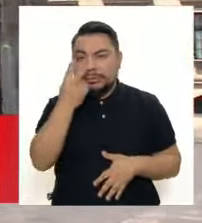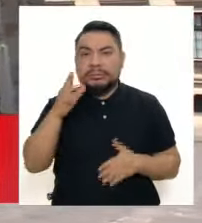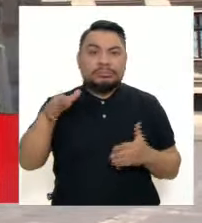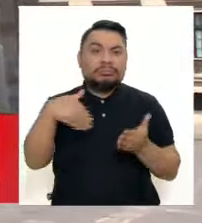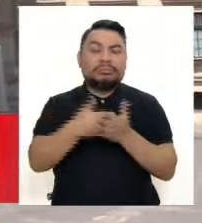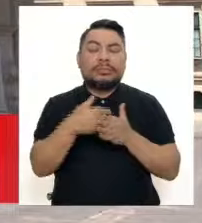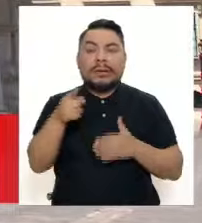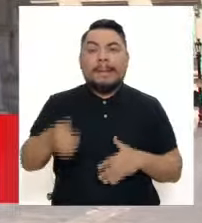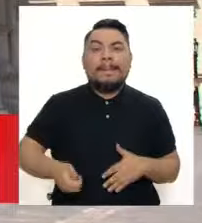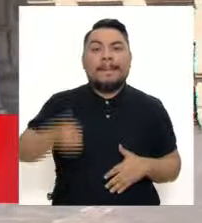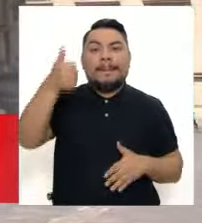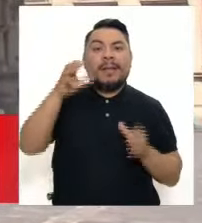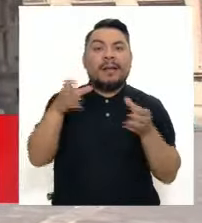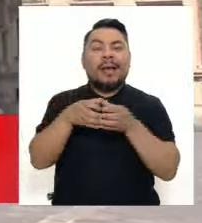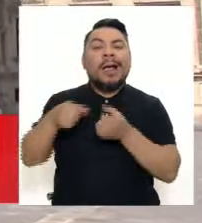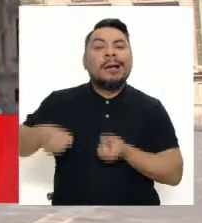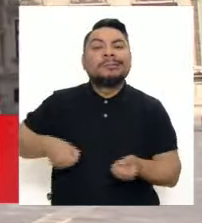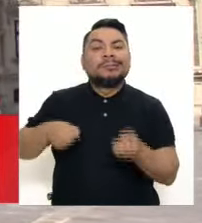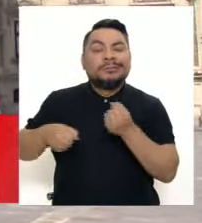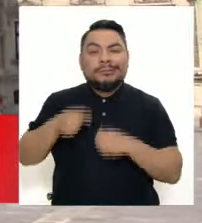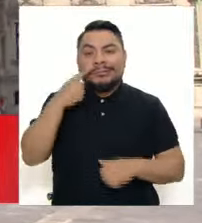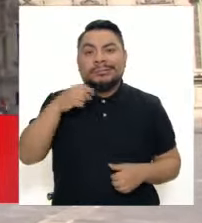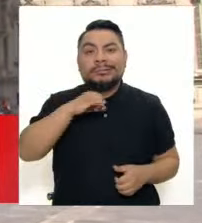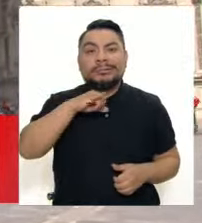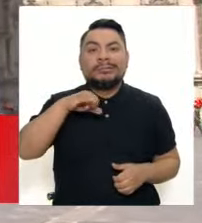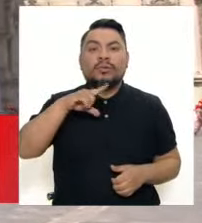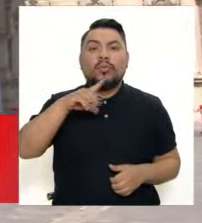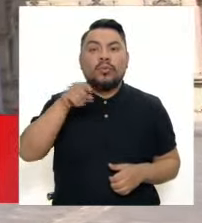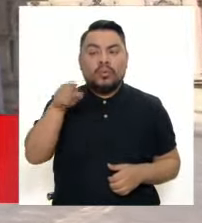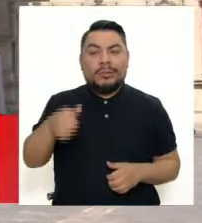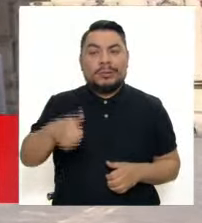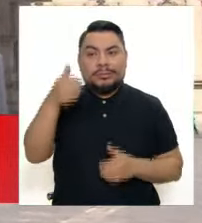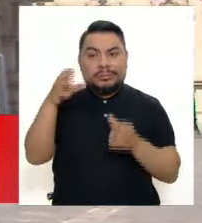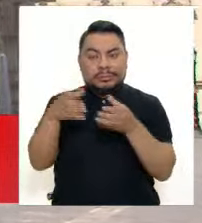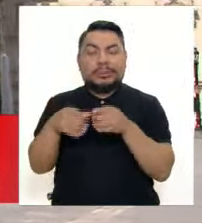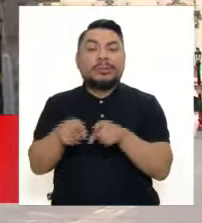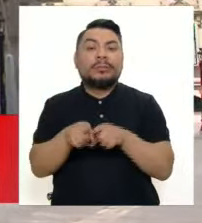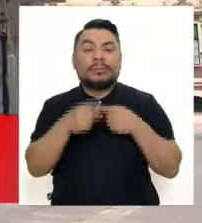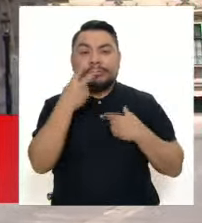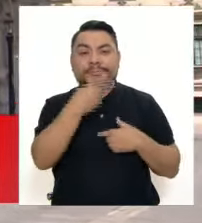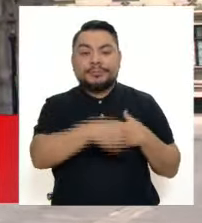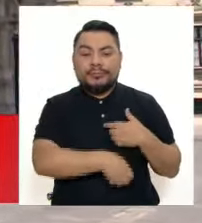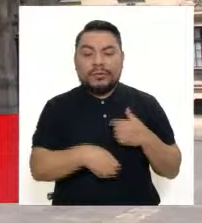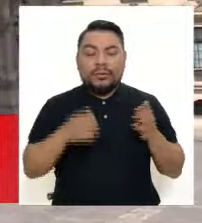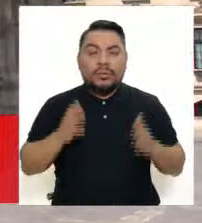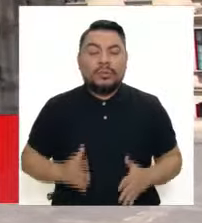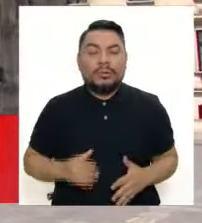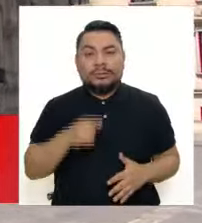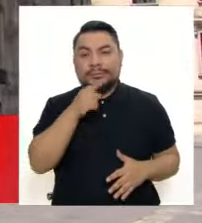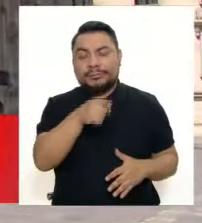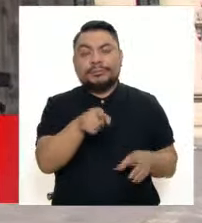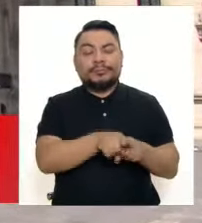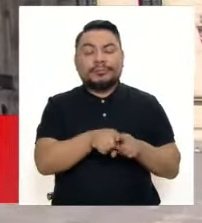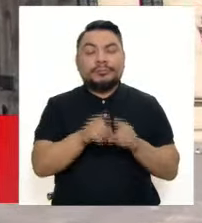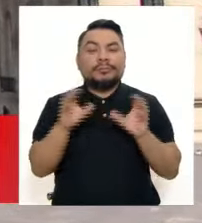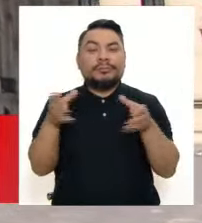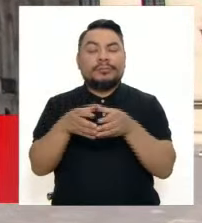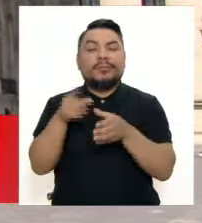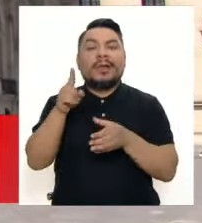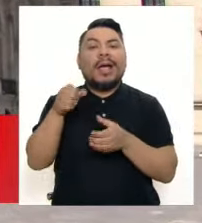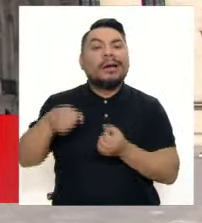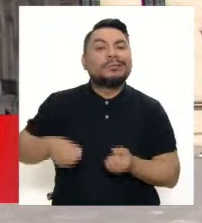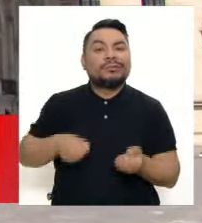llegada del presidente de acción Popular de julio vilchez y también del congresista de la república también Vocero de la bancada de